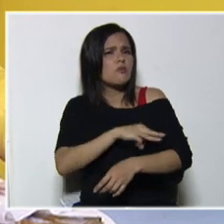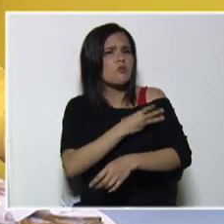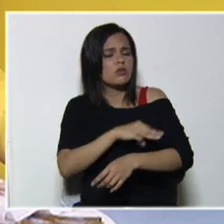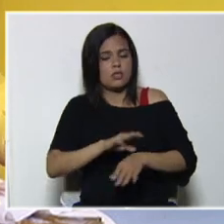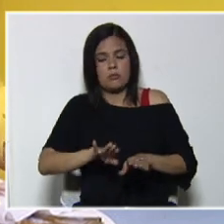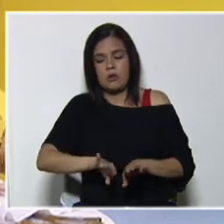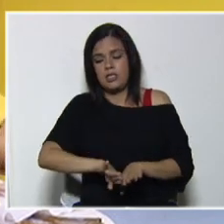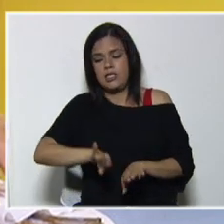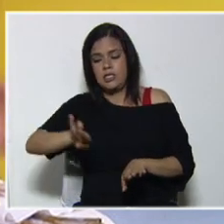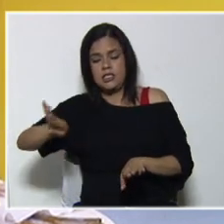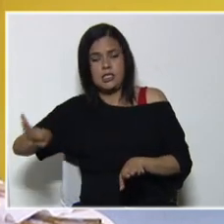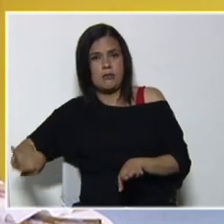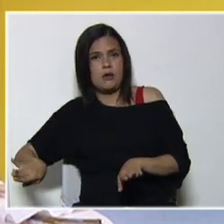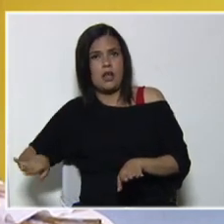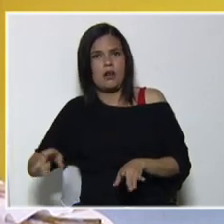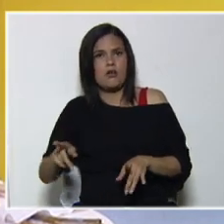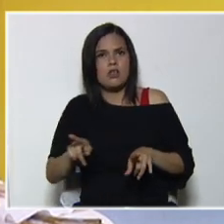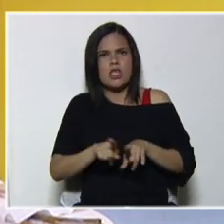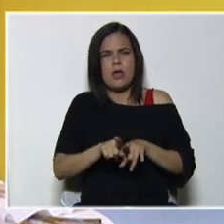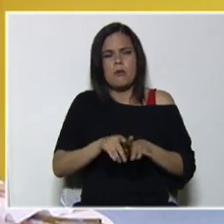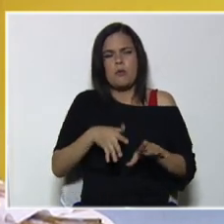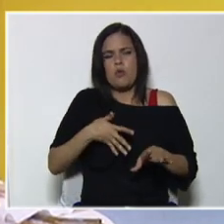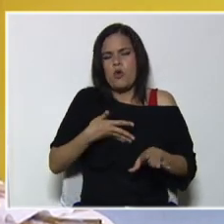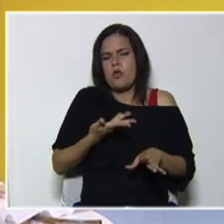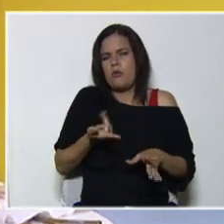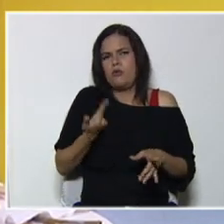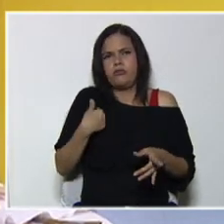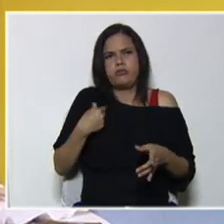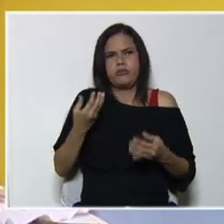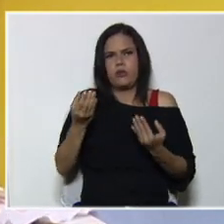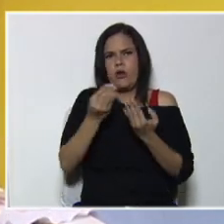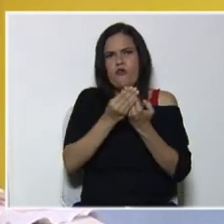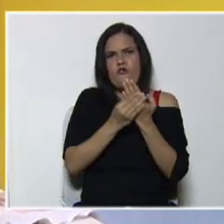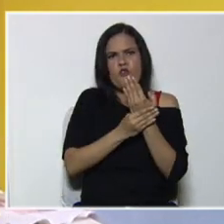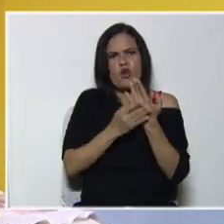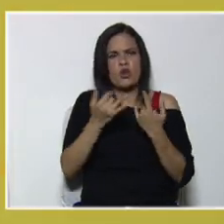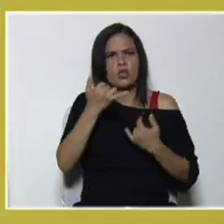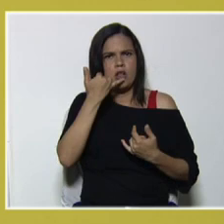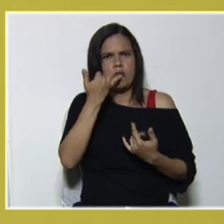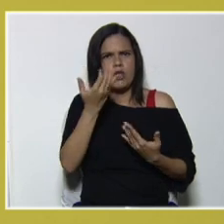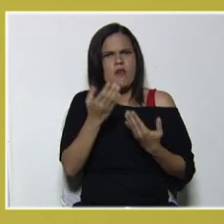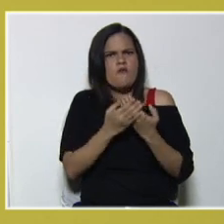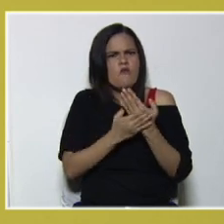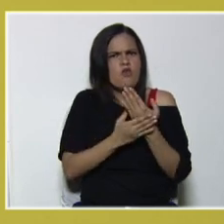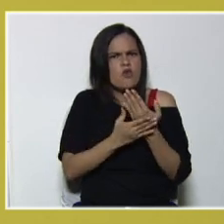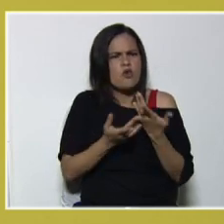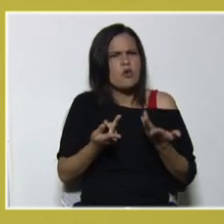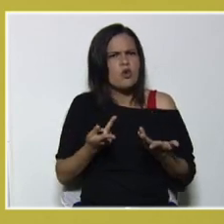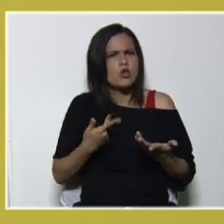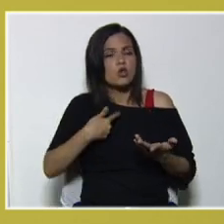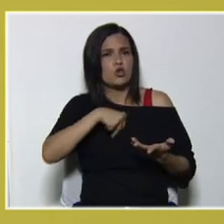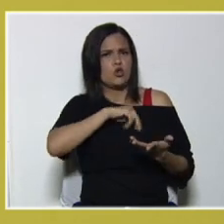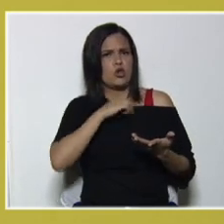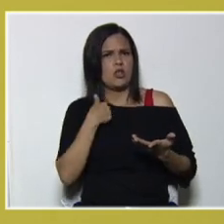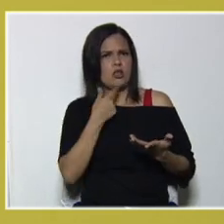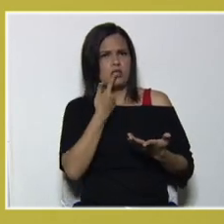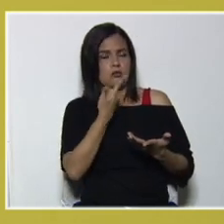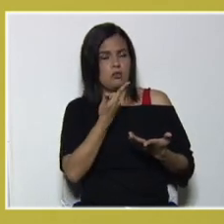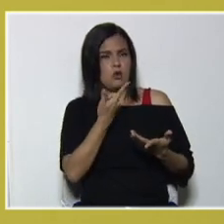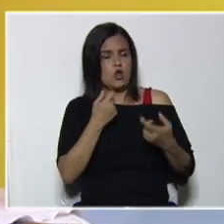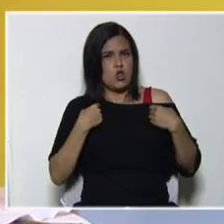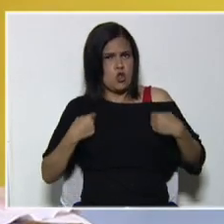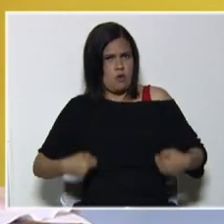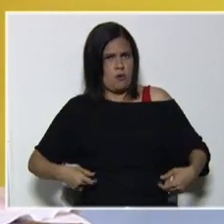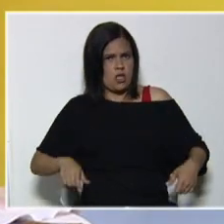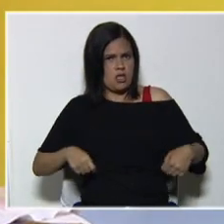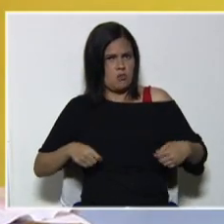separarlo. También podemos tener el forro de un teléfono. Este forro, nosotros le decimos, nos vestimos